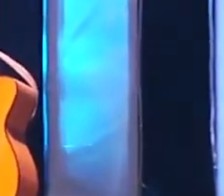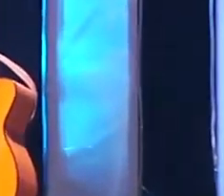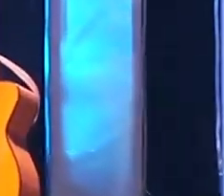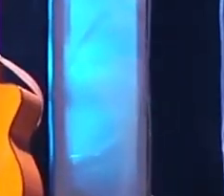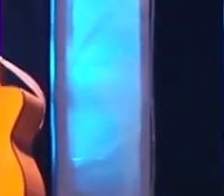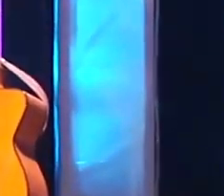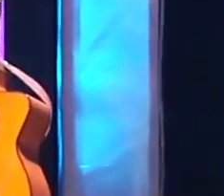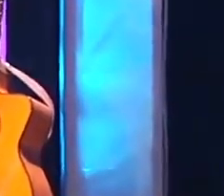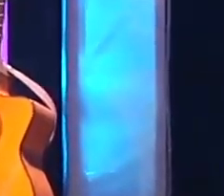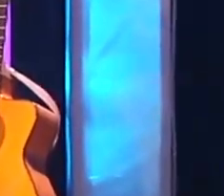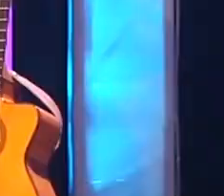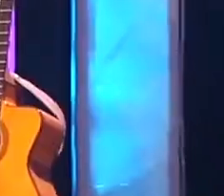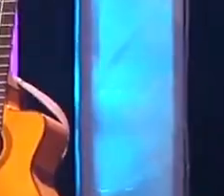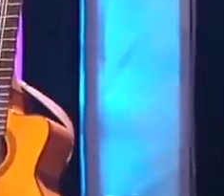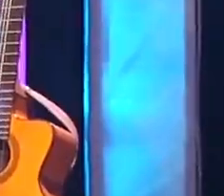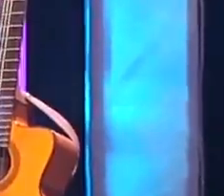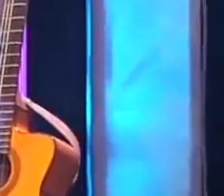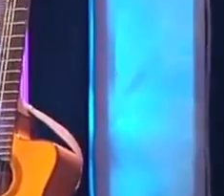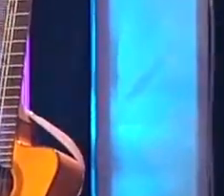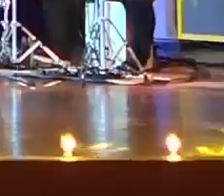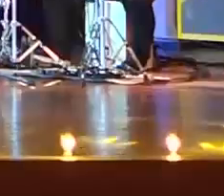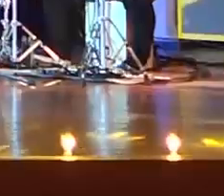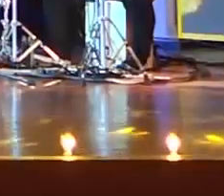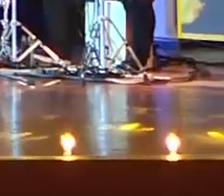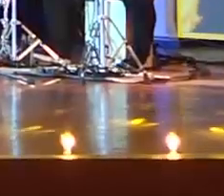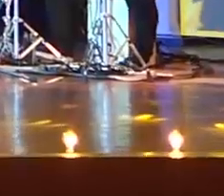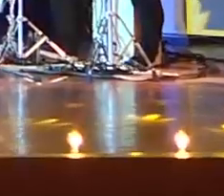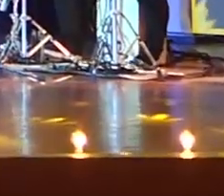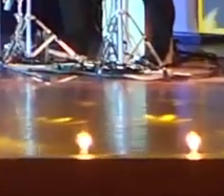Esta canción se llama Enamolado. Dice así.